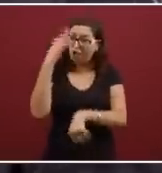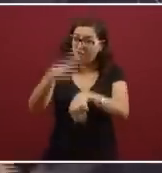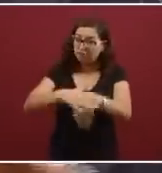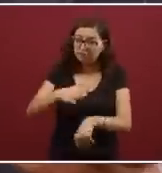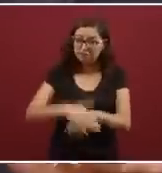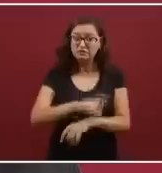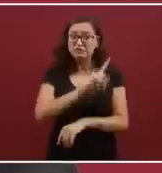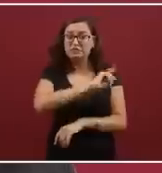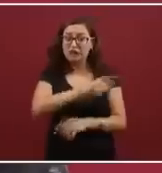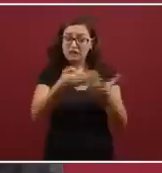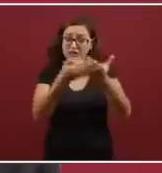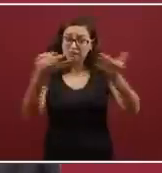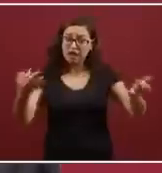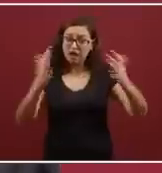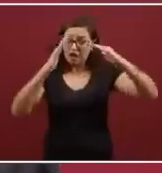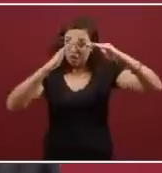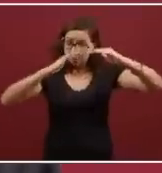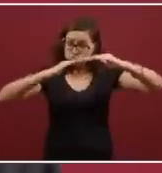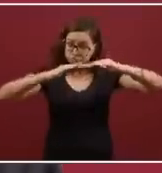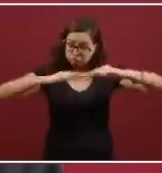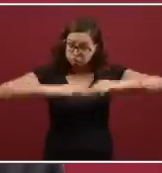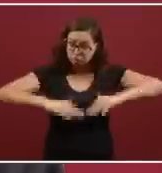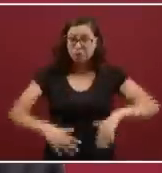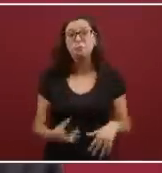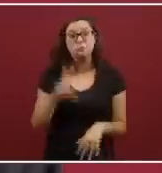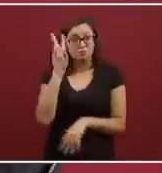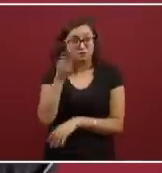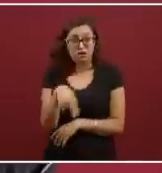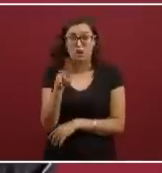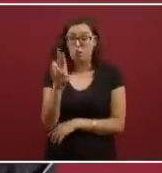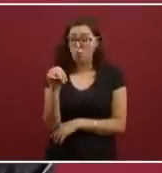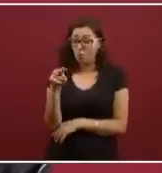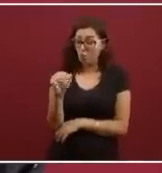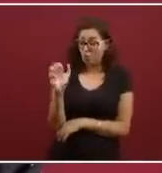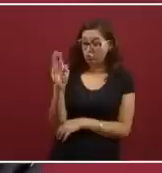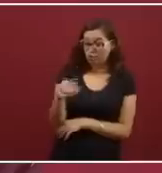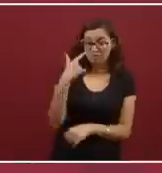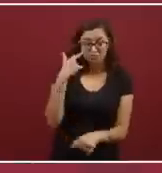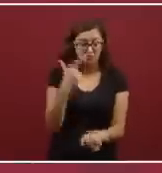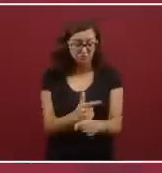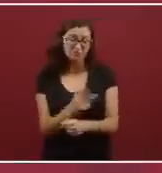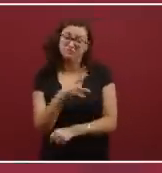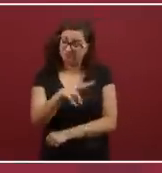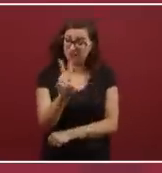ahí salió ya un reporte de la UNAM en donde se hunde